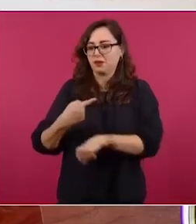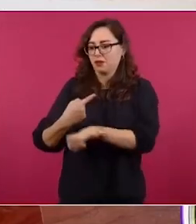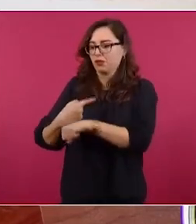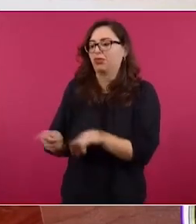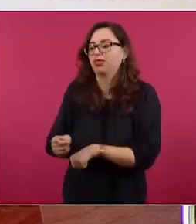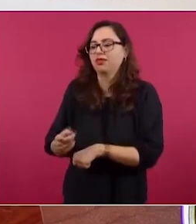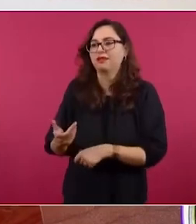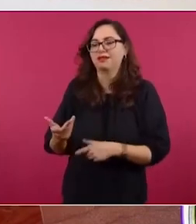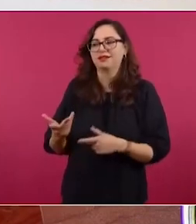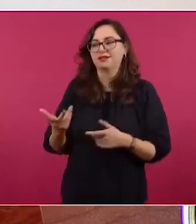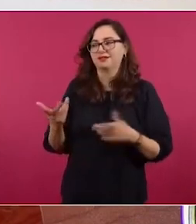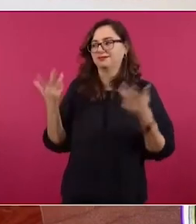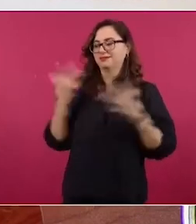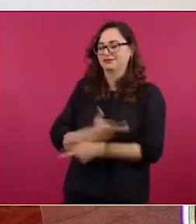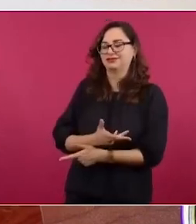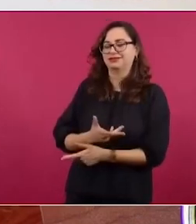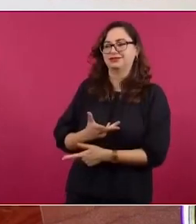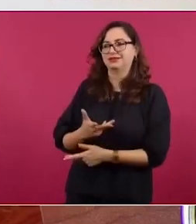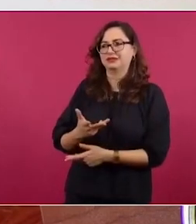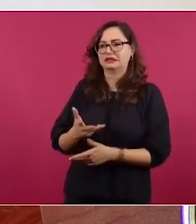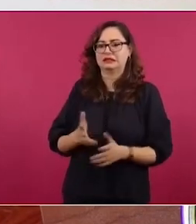Entonces, hay que enfrentar eso.